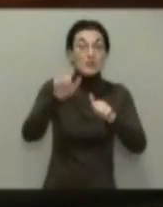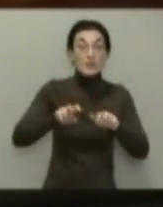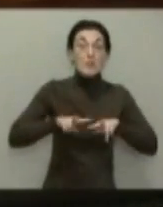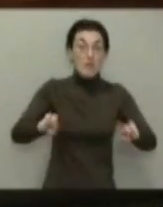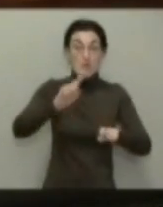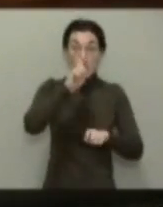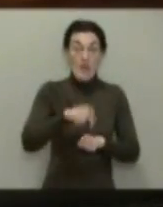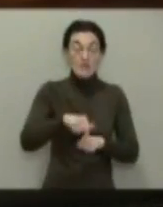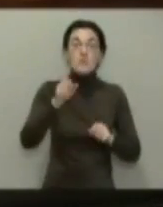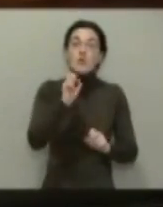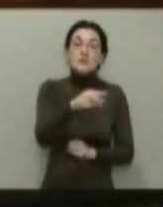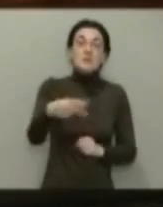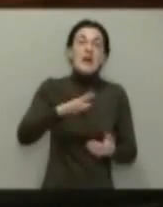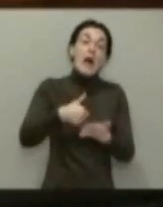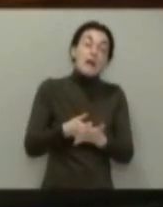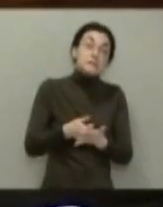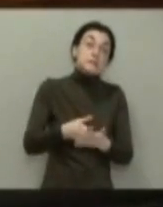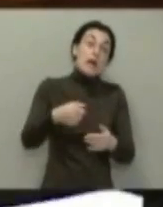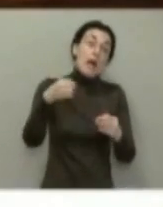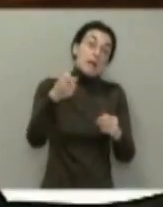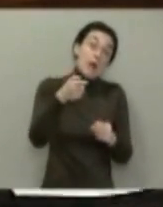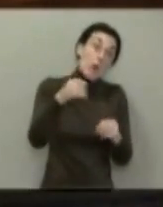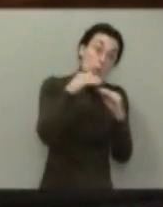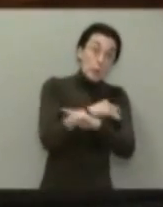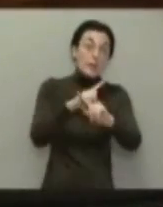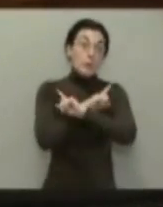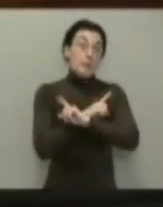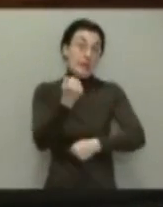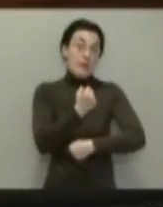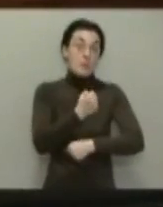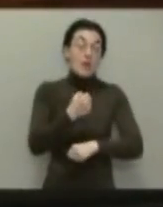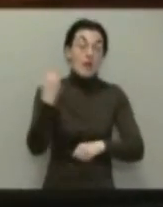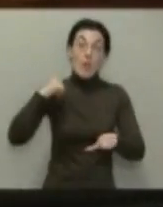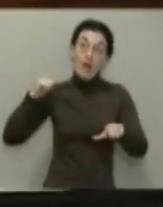no se resuelven hasta octubre, noviembre o diciembre, como hemos visto y ha sido la norma habitual